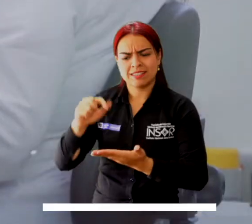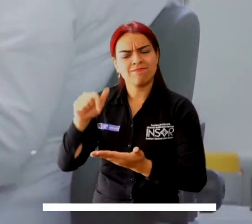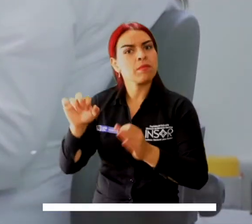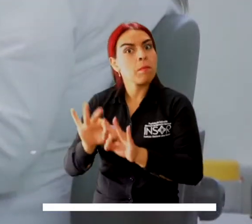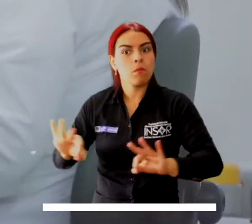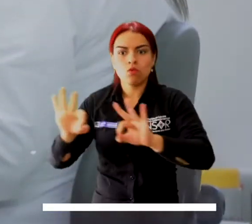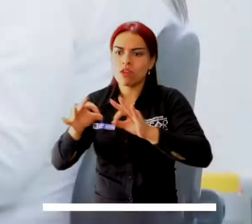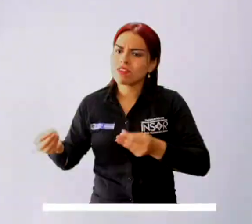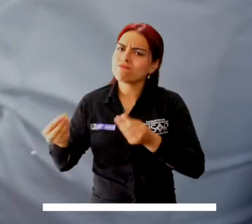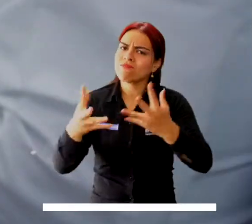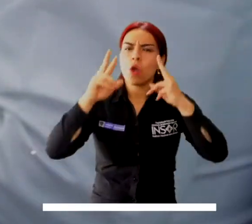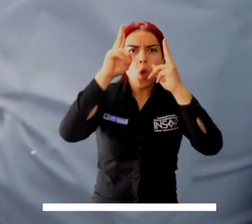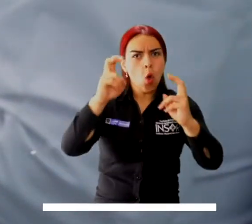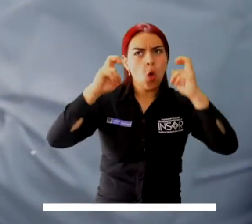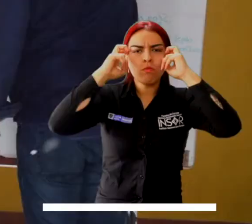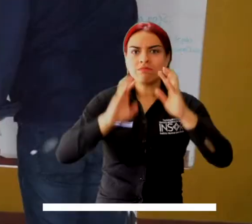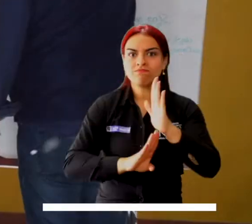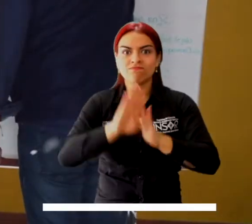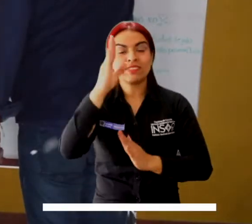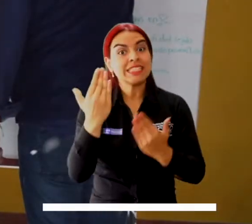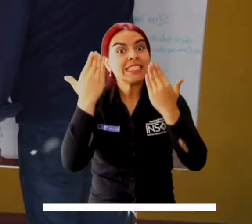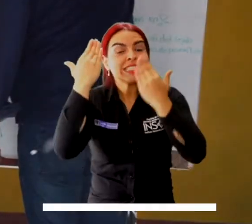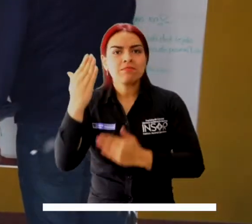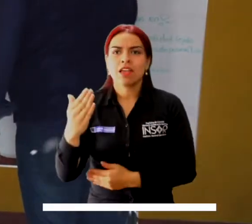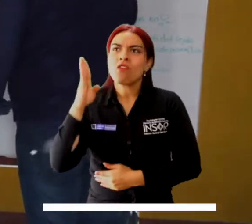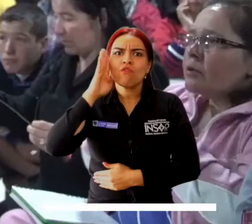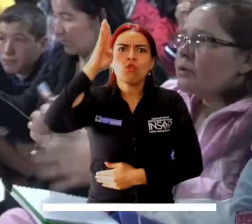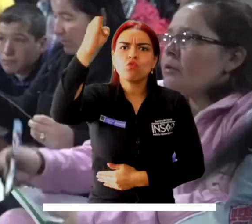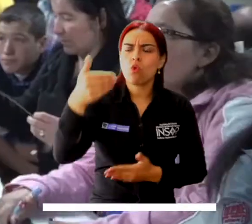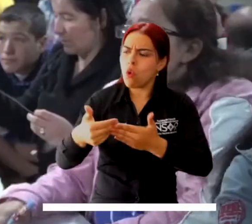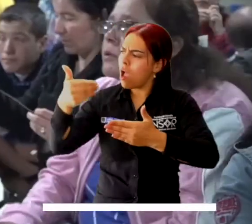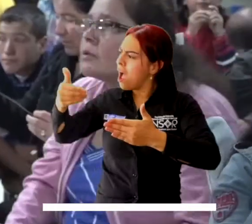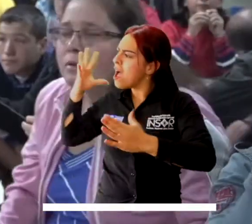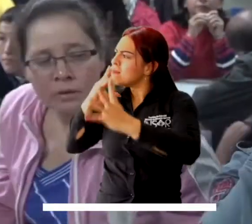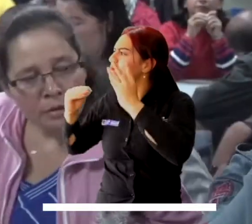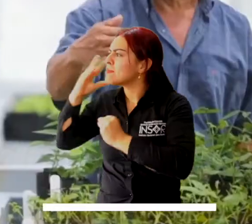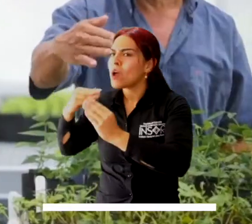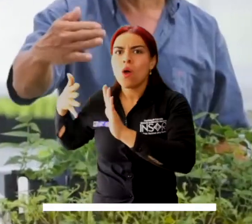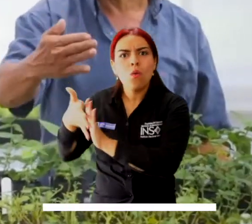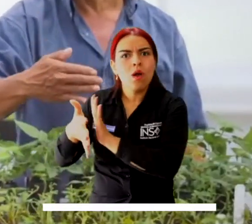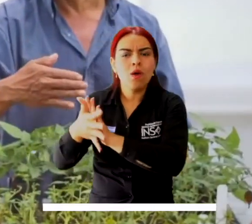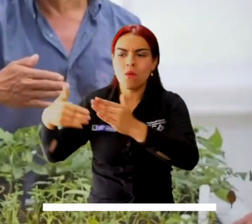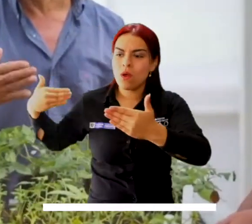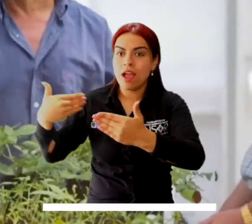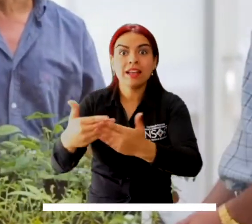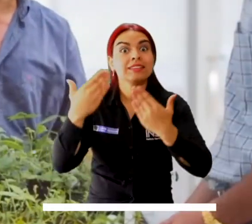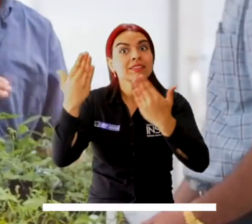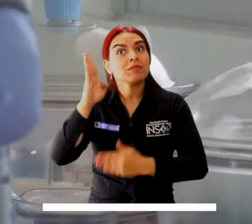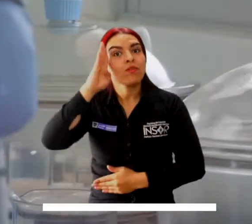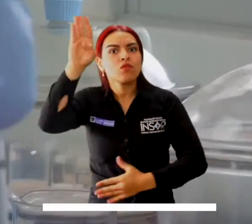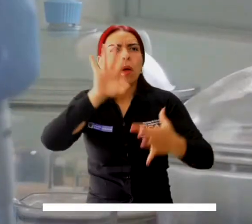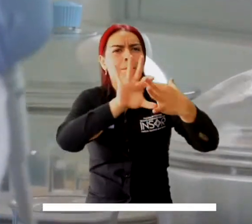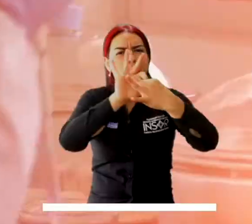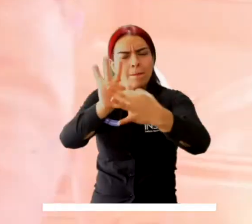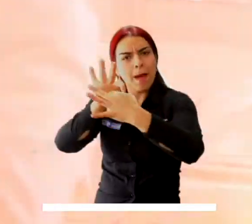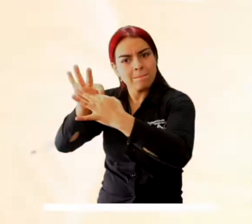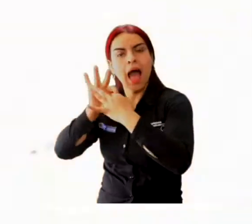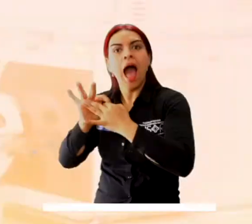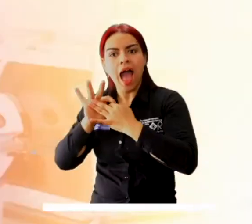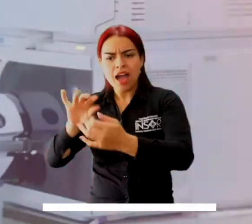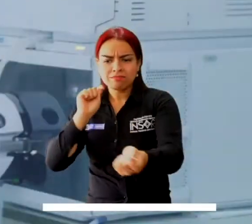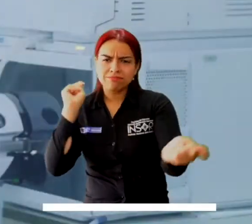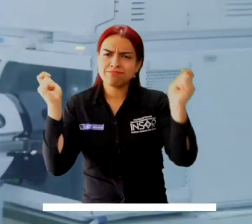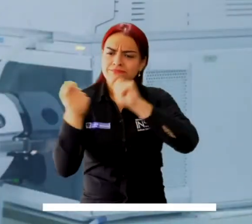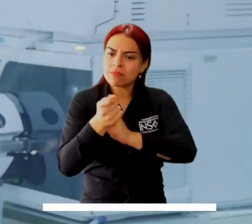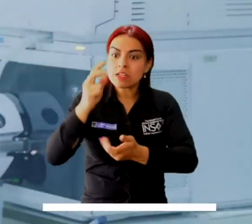genera conocimiento, que crea historias para los relatos del mañana, que construye lazos de cooperación y que constituye el poder